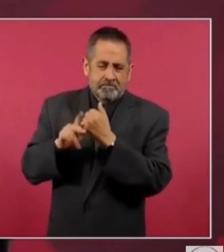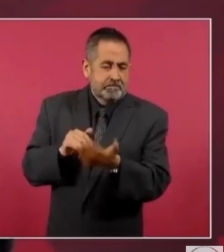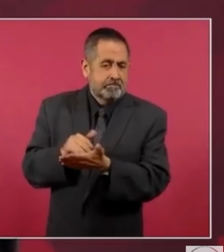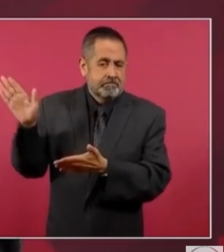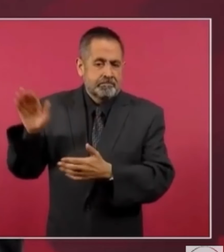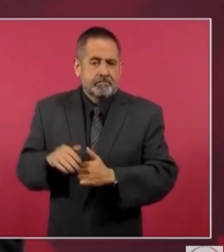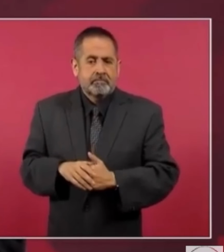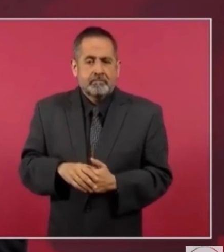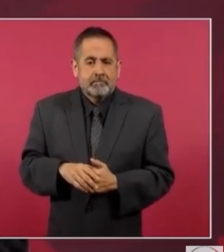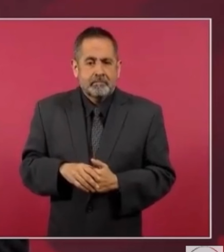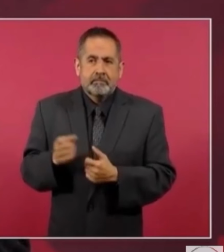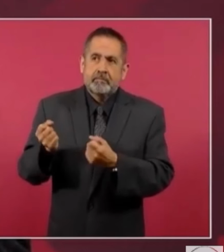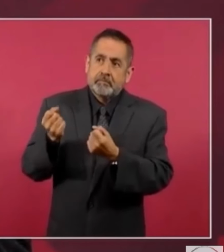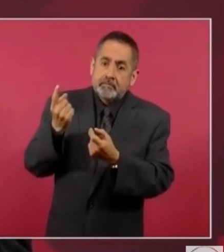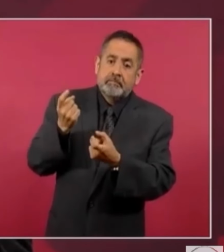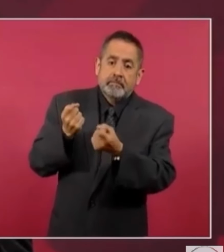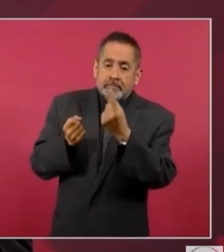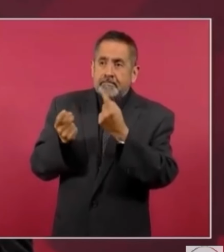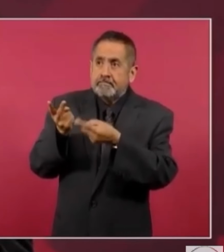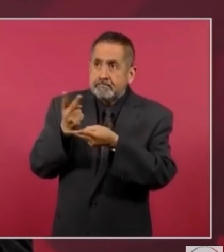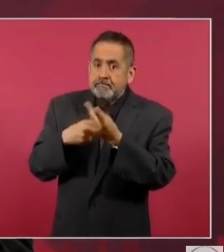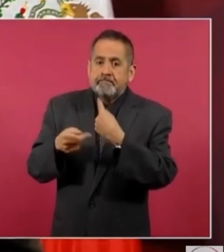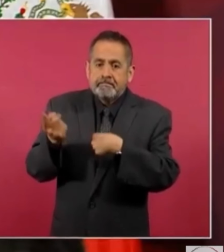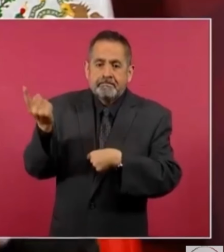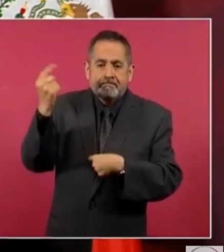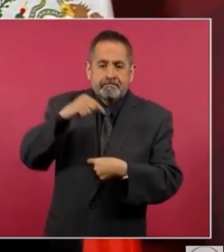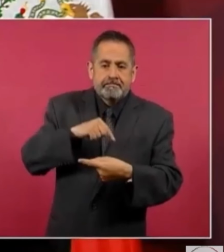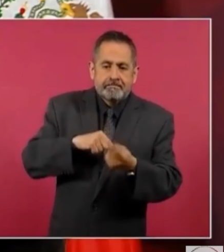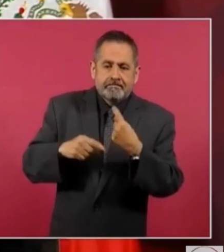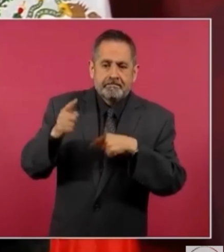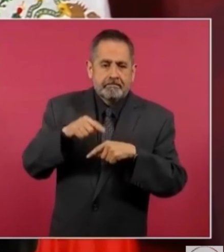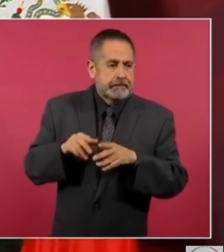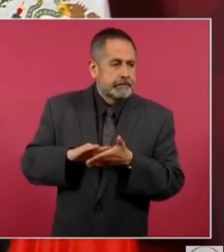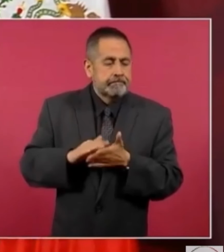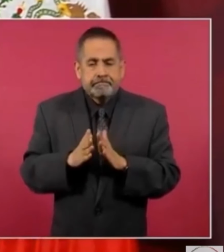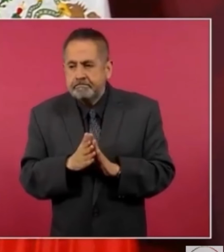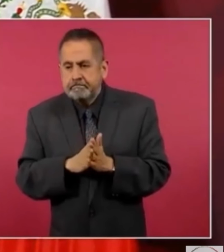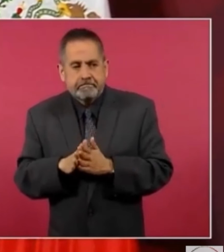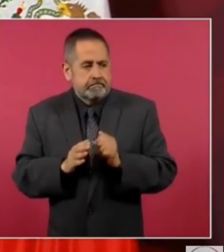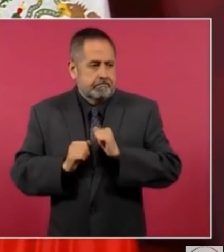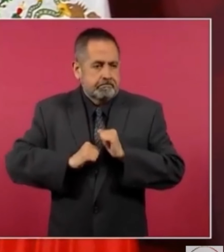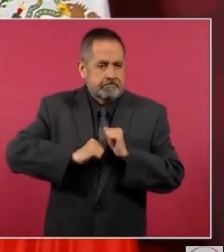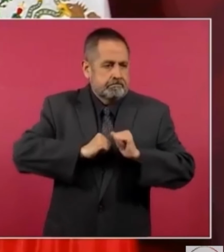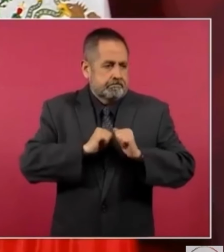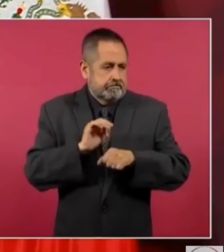Y empiezan a regresar. Y se empiezan a acomodar.